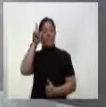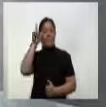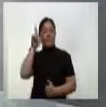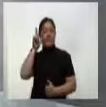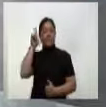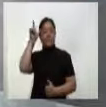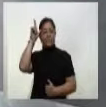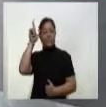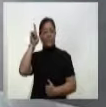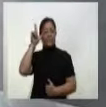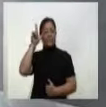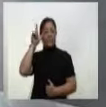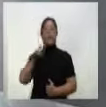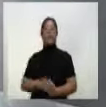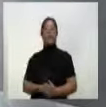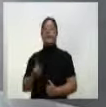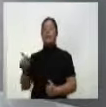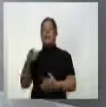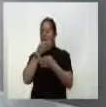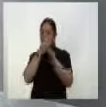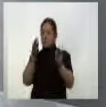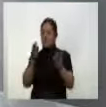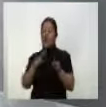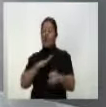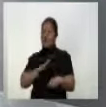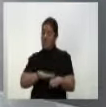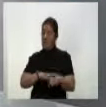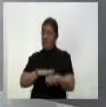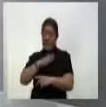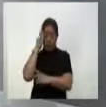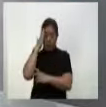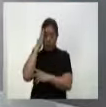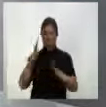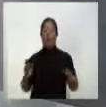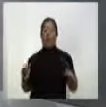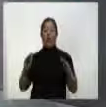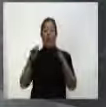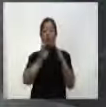Cisneros, plantea darle prioridad a la conservación de la Malinche.